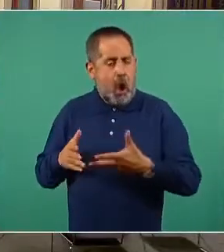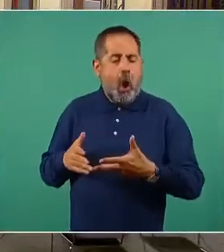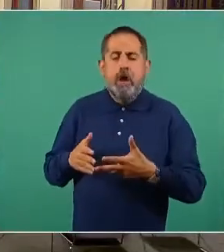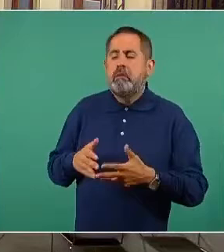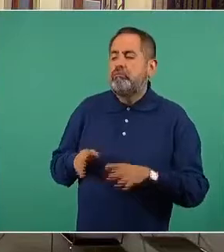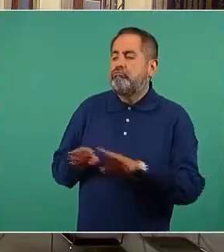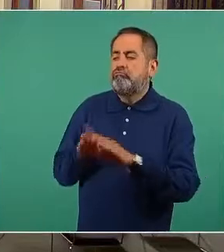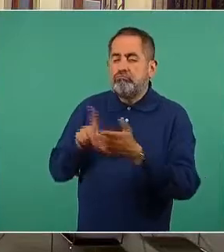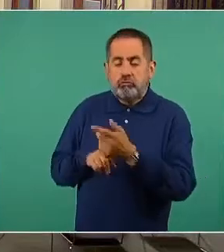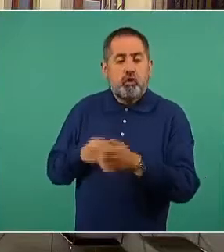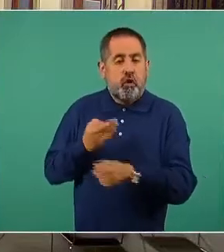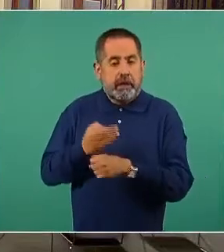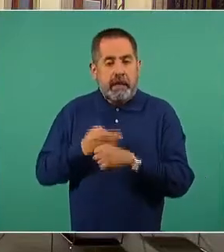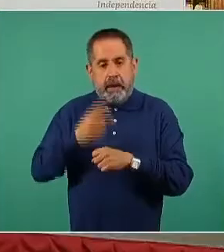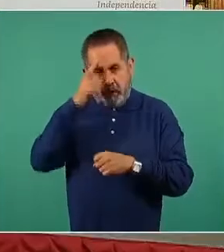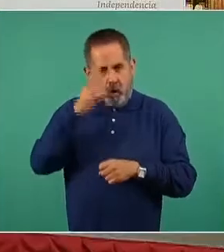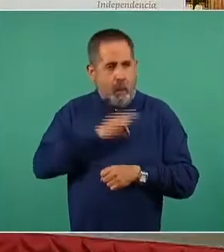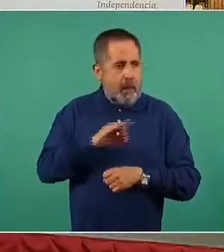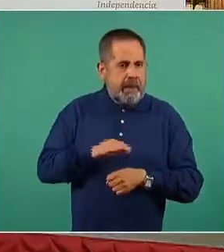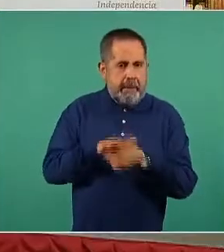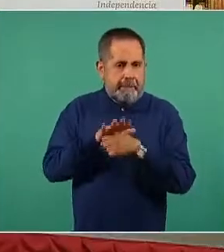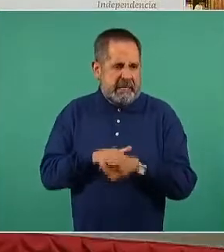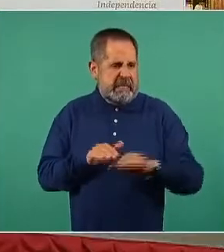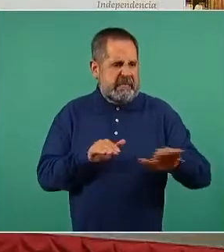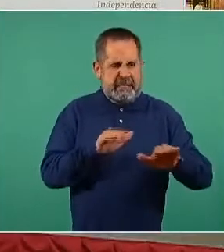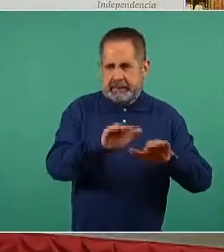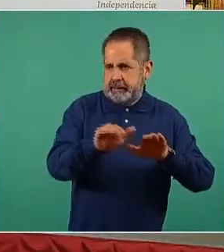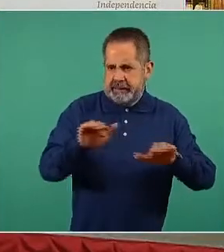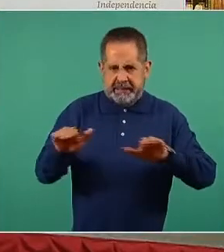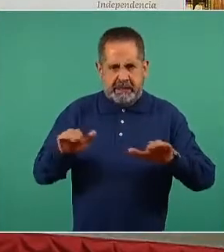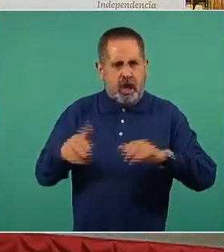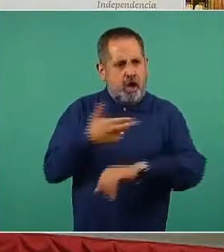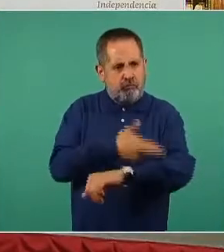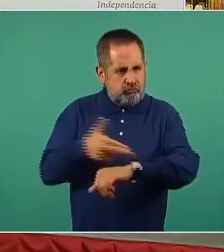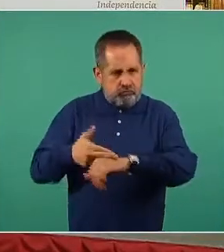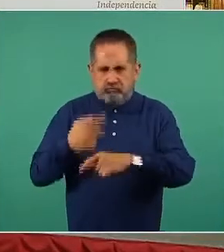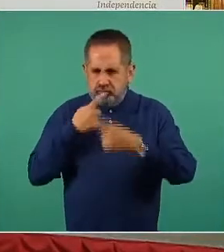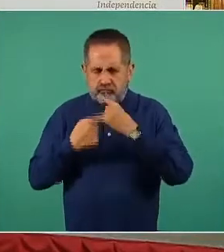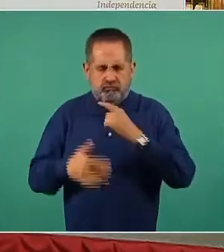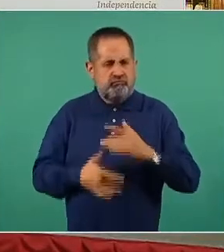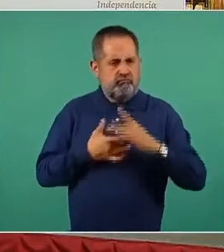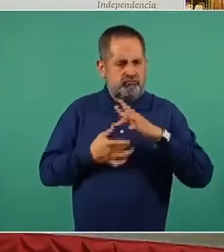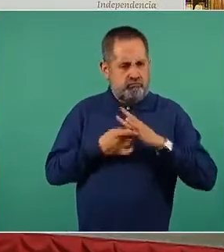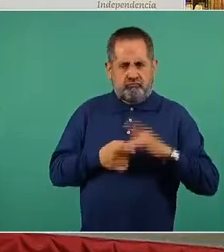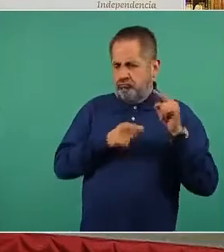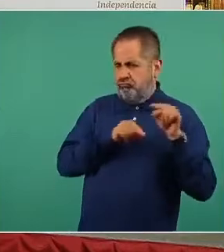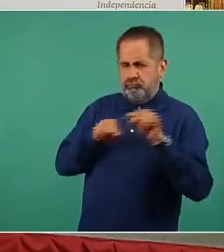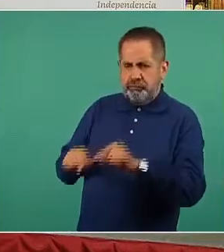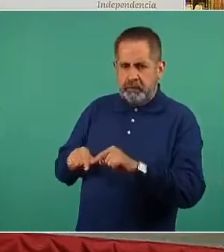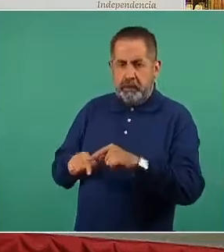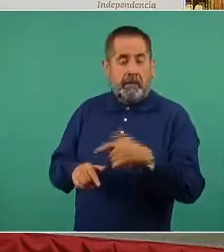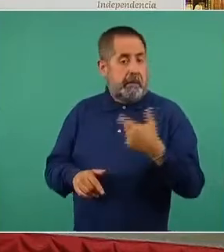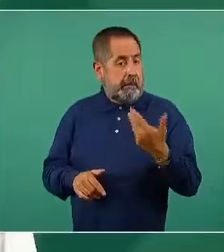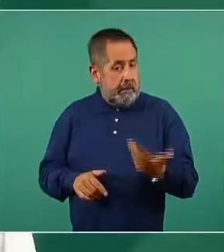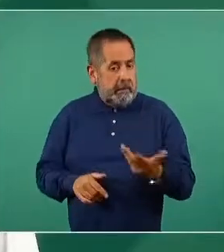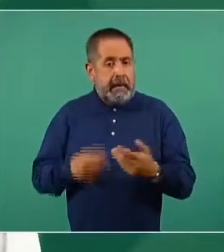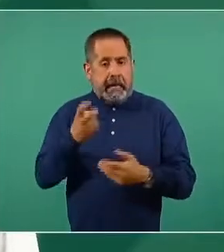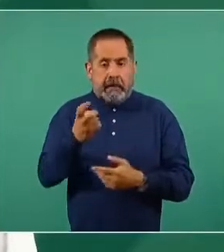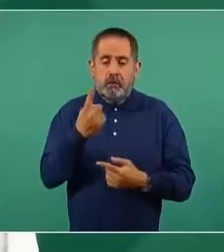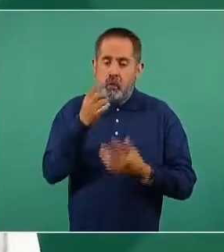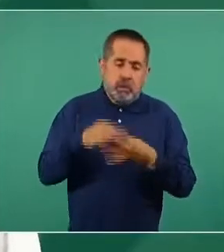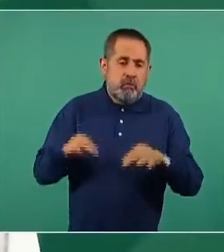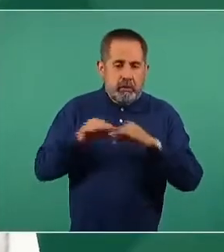ha permitido que México ejerza su tradicional diplomacia solidaria, y este ha sido uno de los